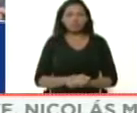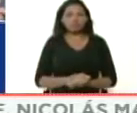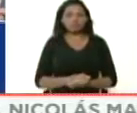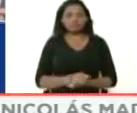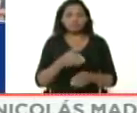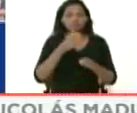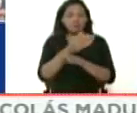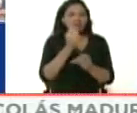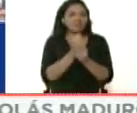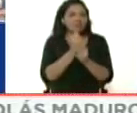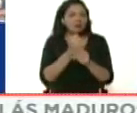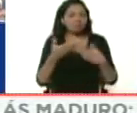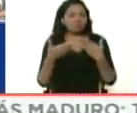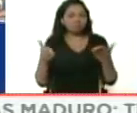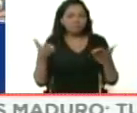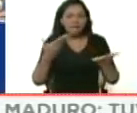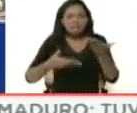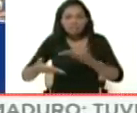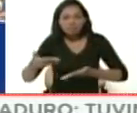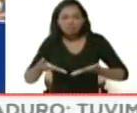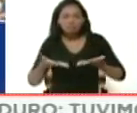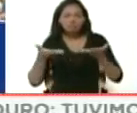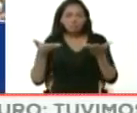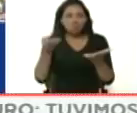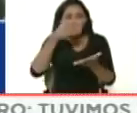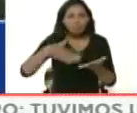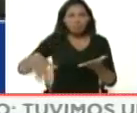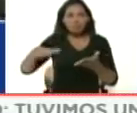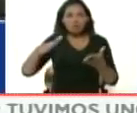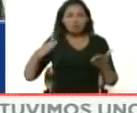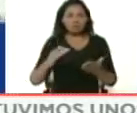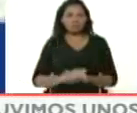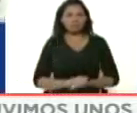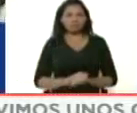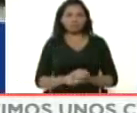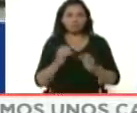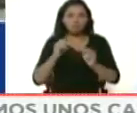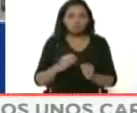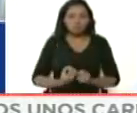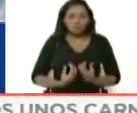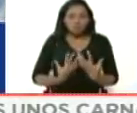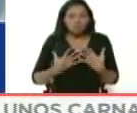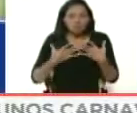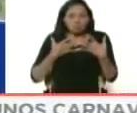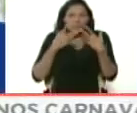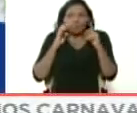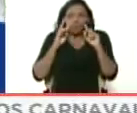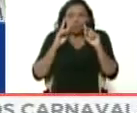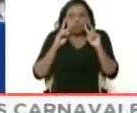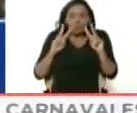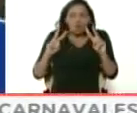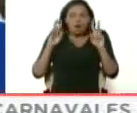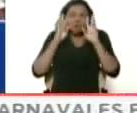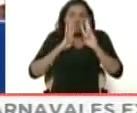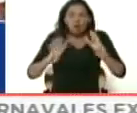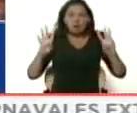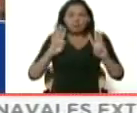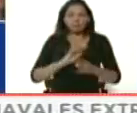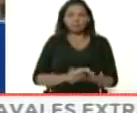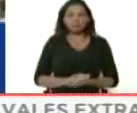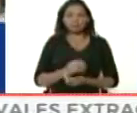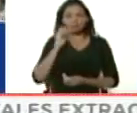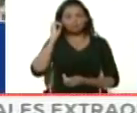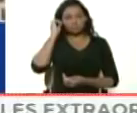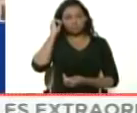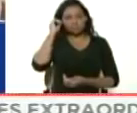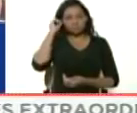a la patria. Felicidad, felicidad desbordante, felicidad colorido desbordante. Y así debe